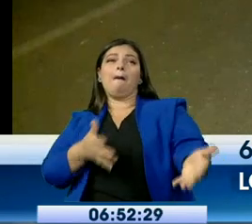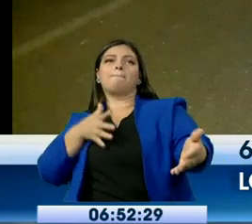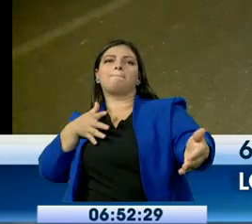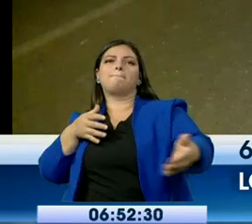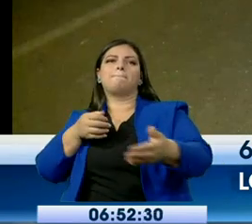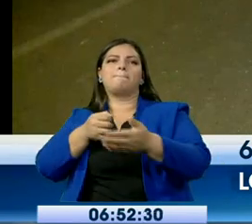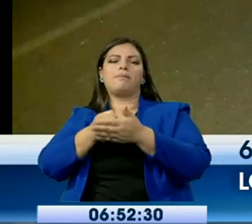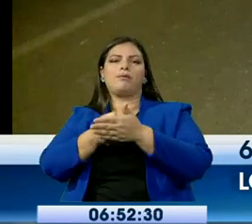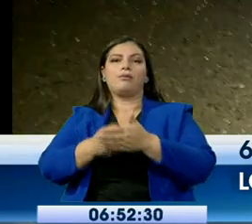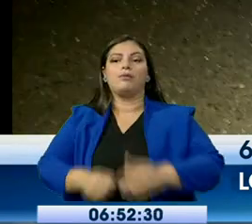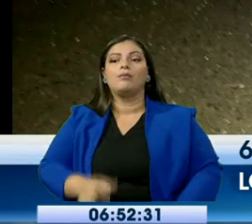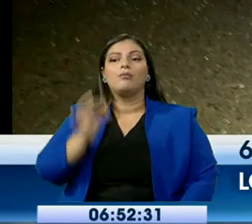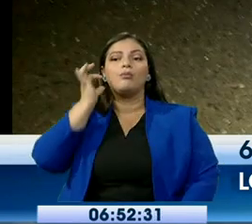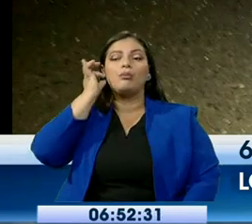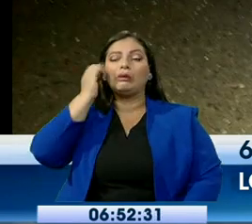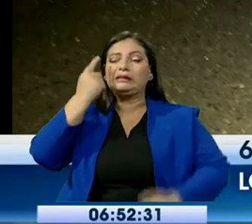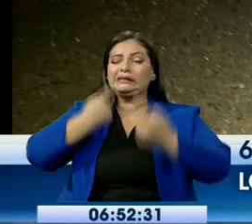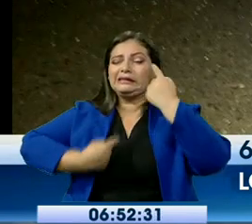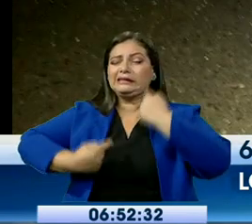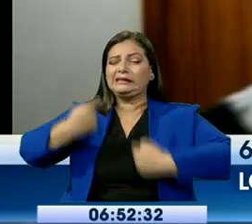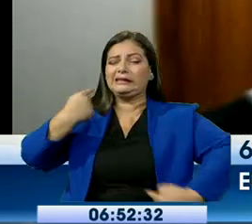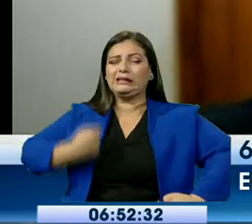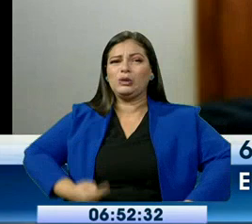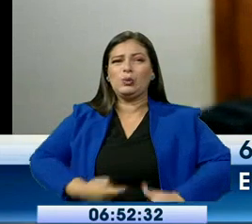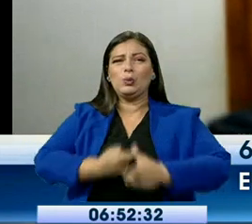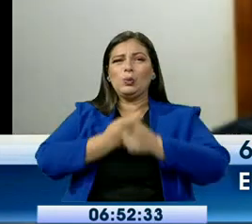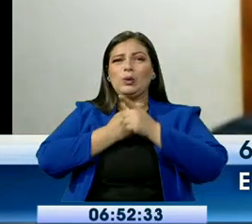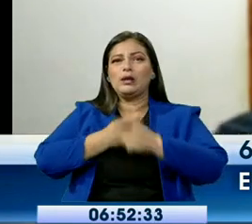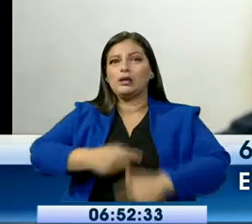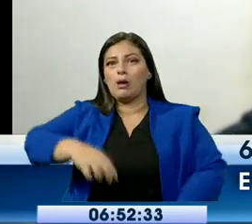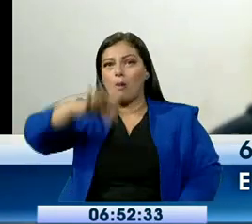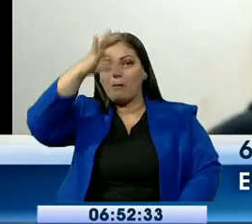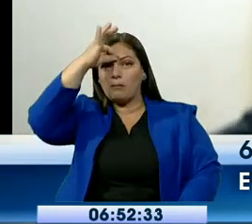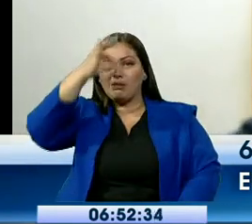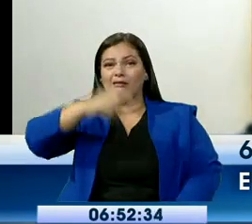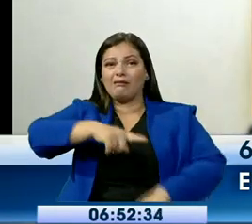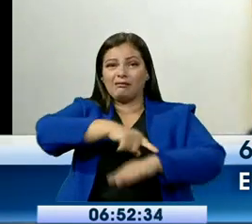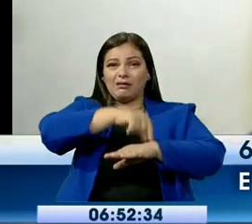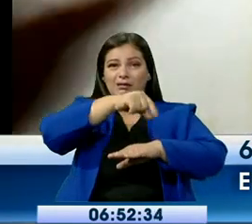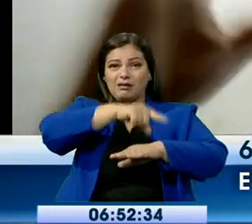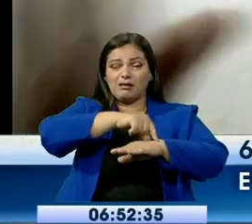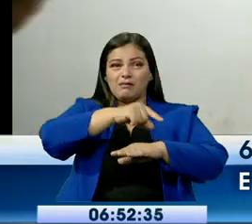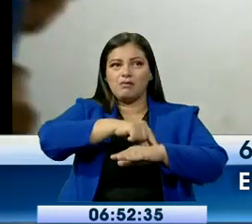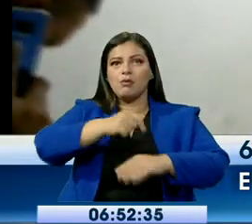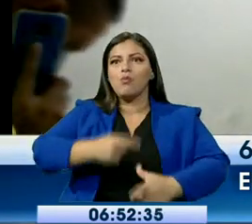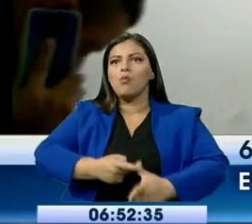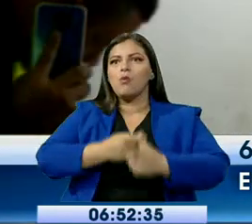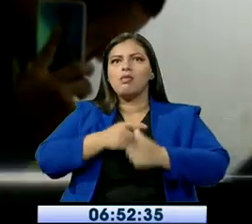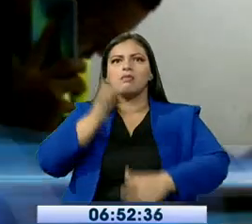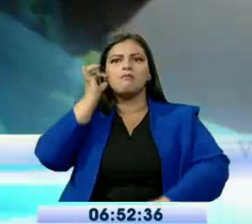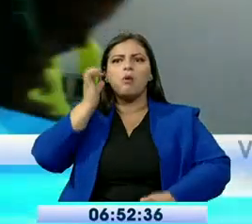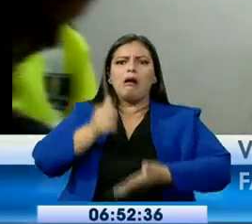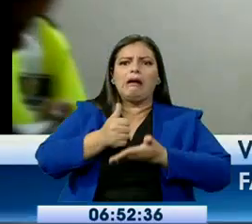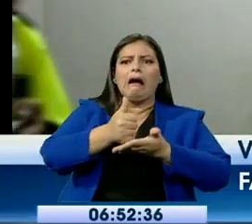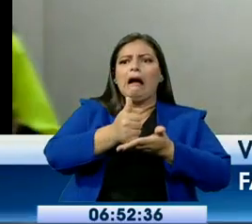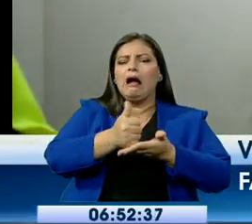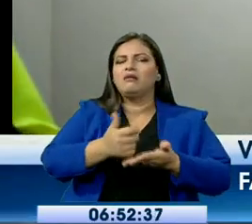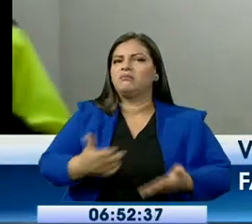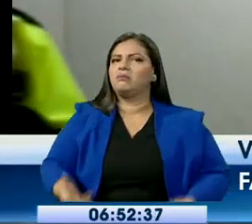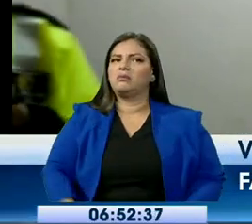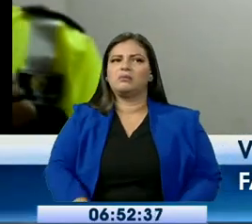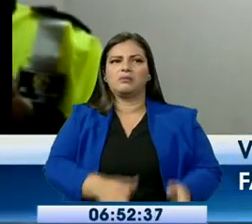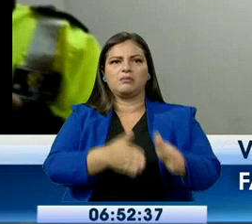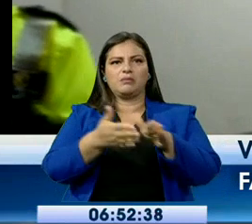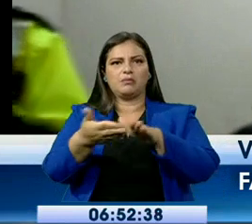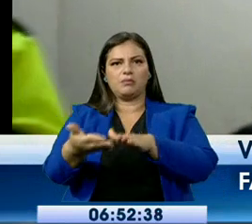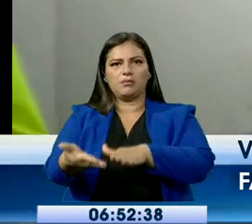Quevedo, pero falleció en el trayecto. Todos son familiares, ahí está el señor, que está el señor de edad y las dos hijos. Y la otra